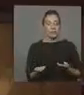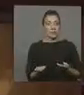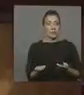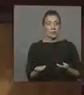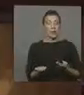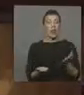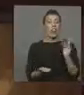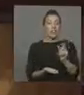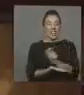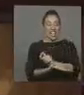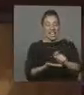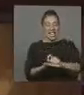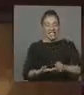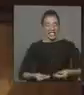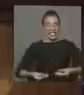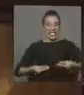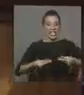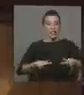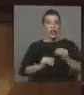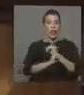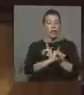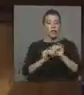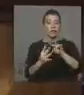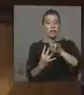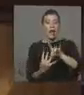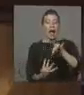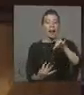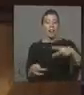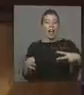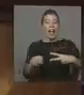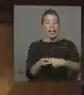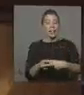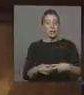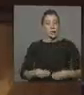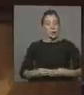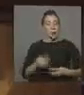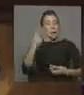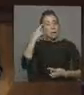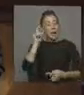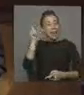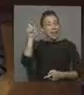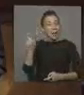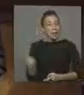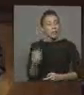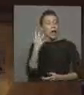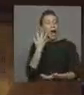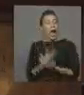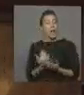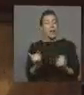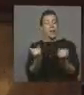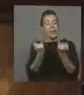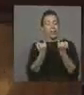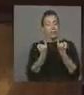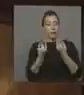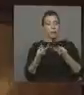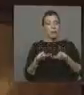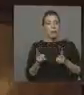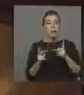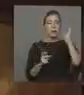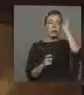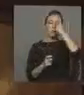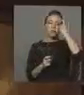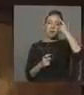entregar por escrito información sobre alternativas a la interrupción del embarazo para que cuente con la información que le permita tomar